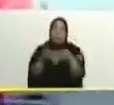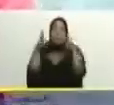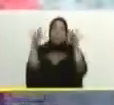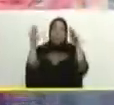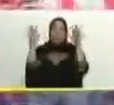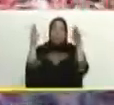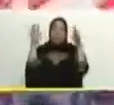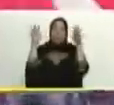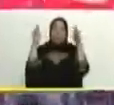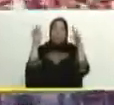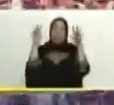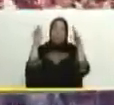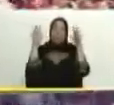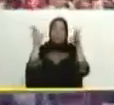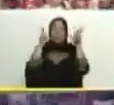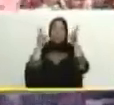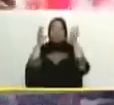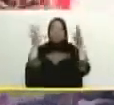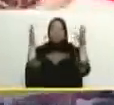bulla!